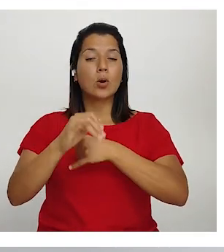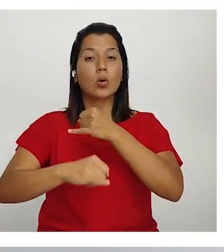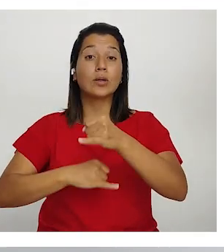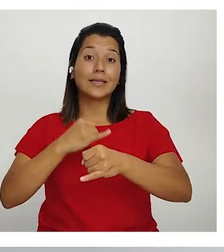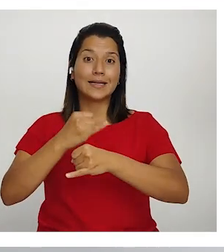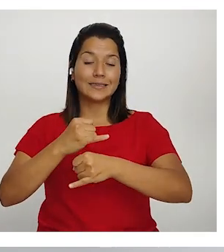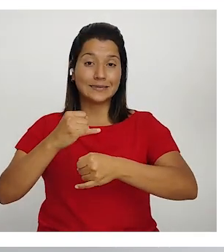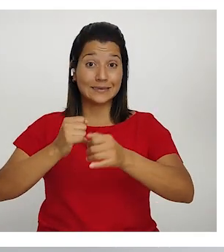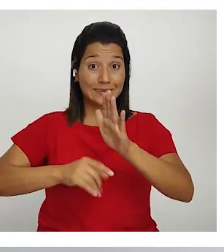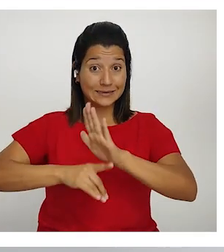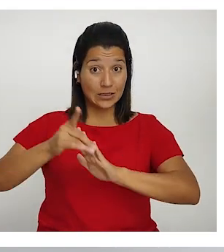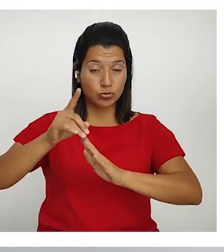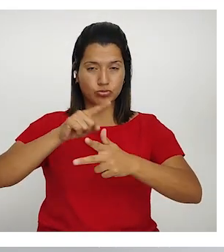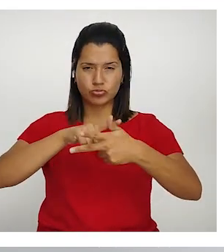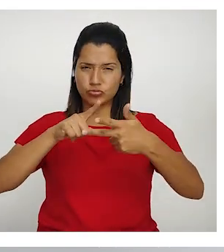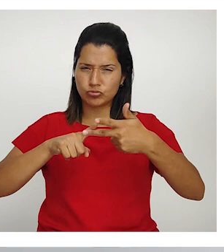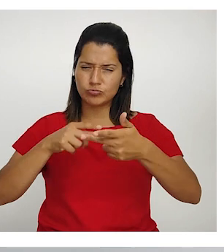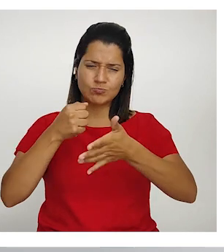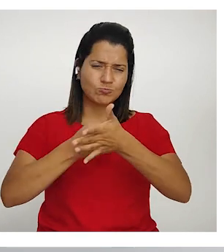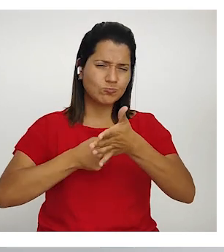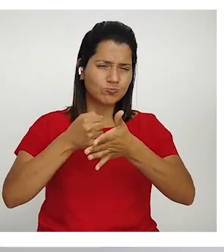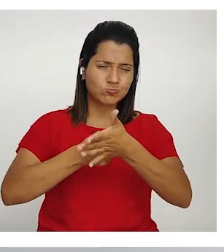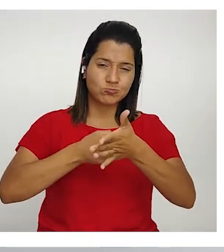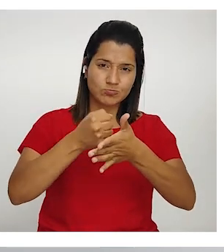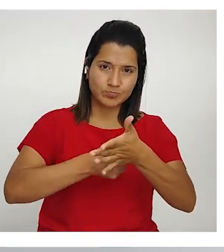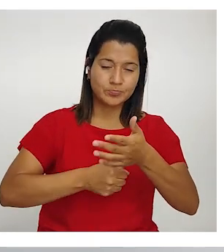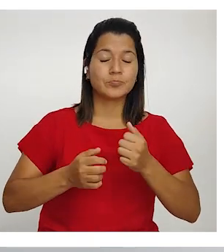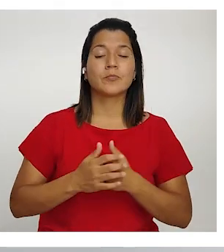y ha sido una lucha conjunta.